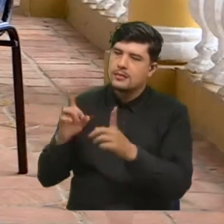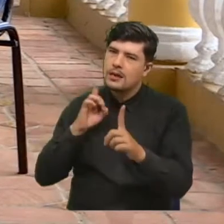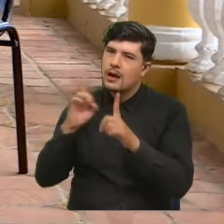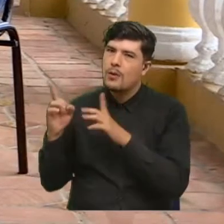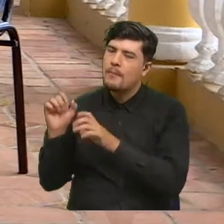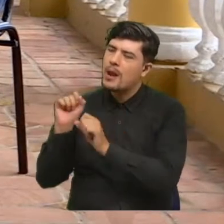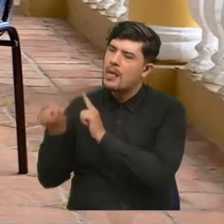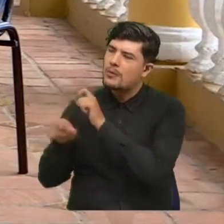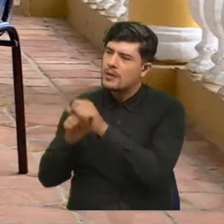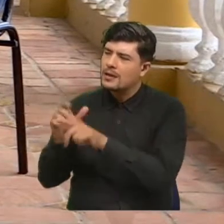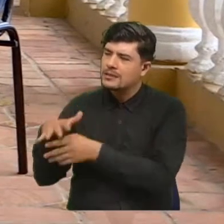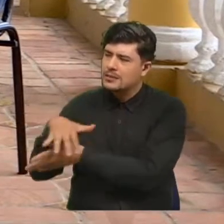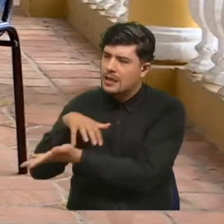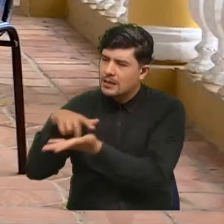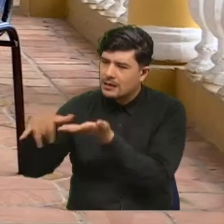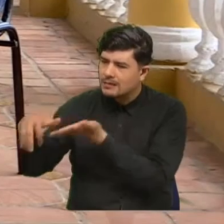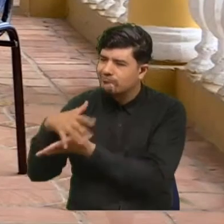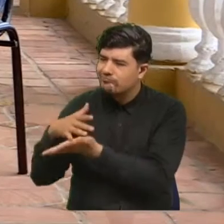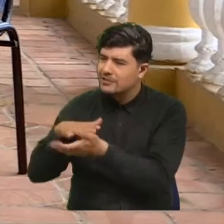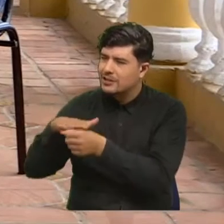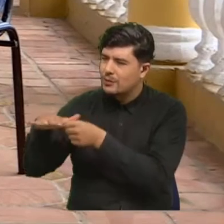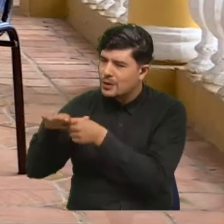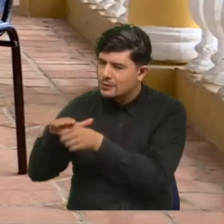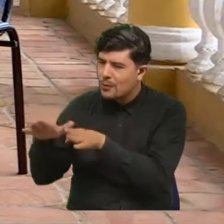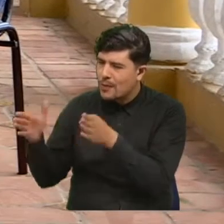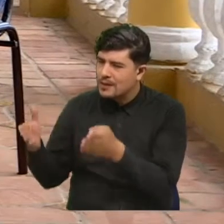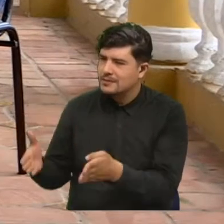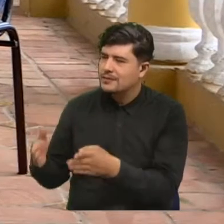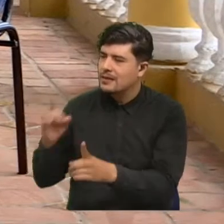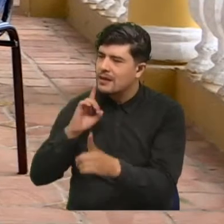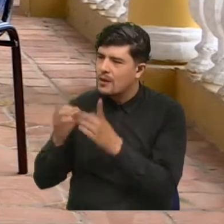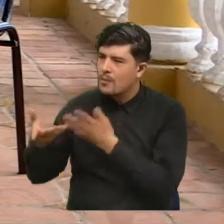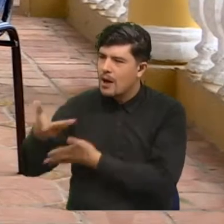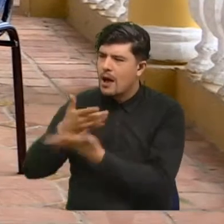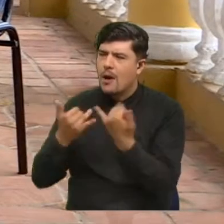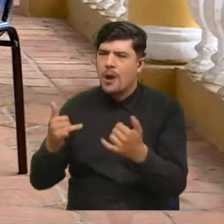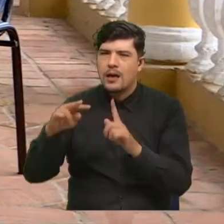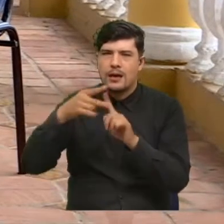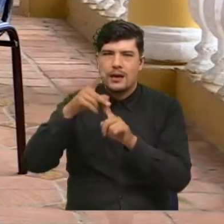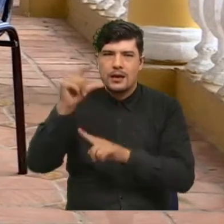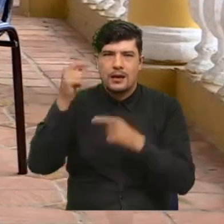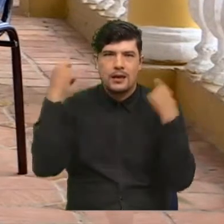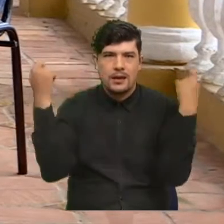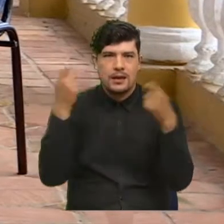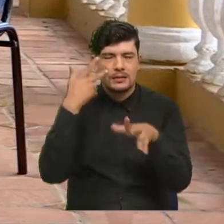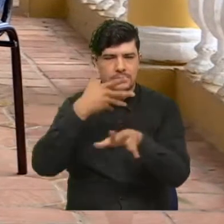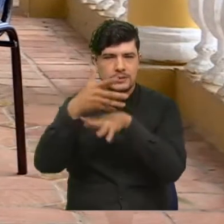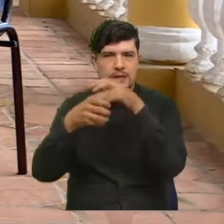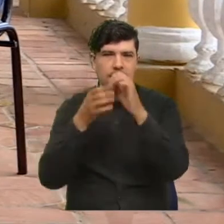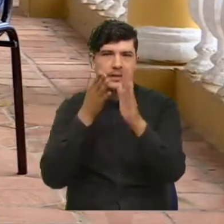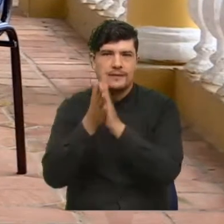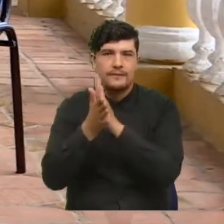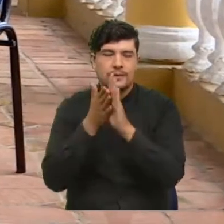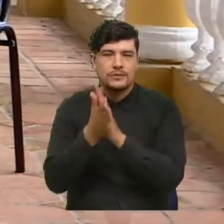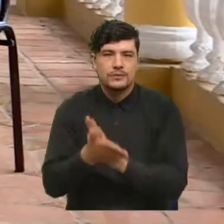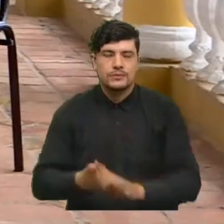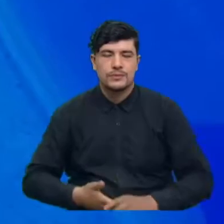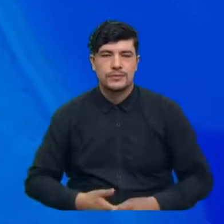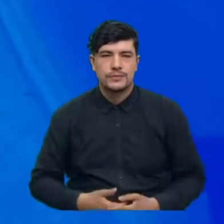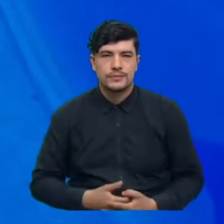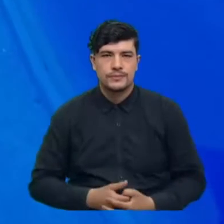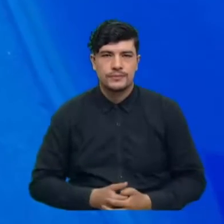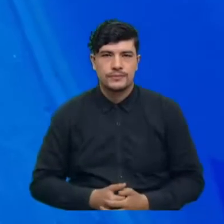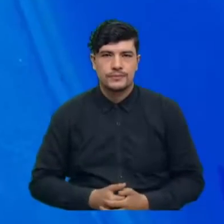como han avanzado las mesas de diálogo vamos a hacer otra pequeña pausa y ya tomamos dos temas más importantes con el mandatario de los santandereanos